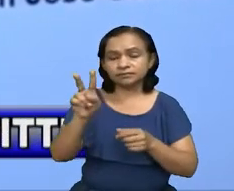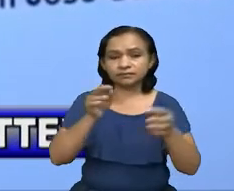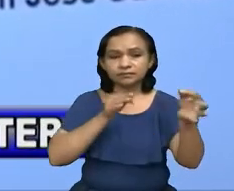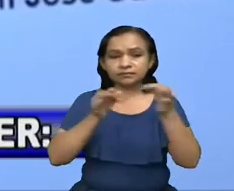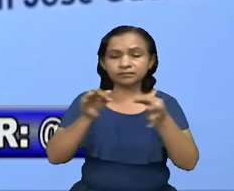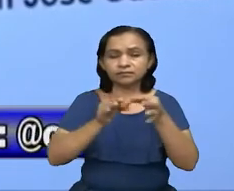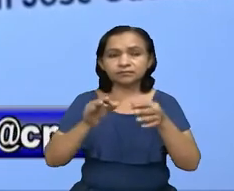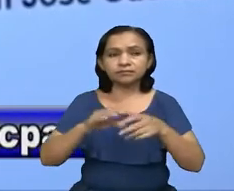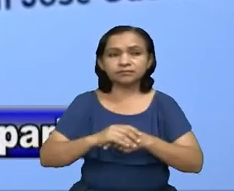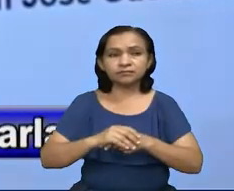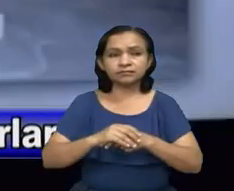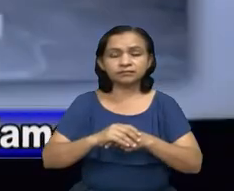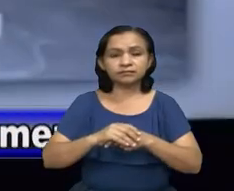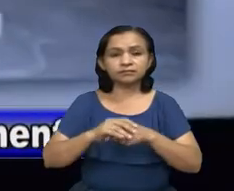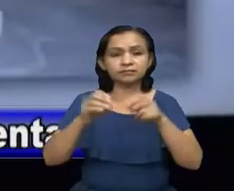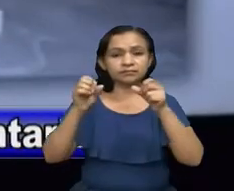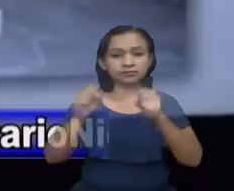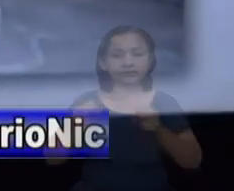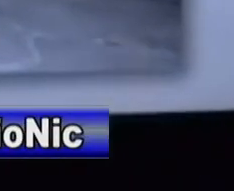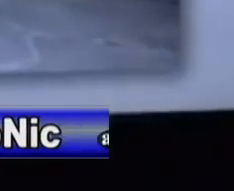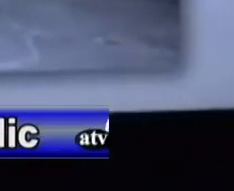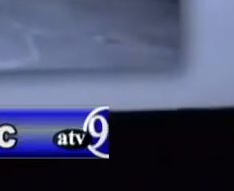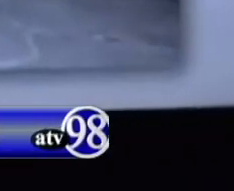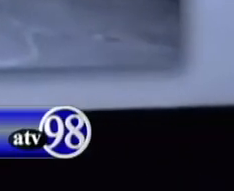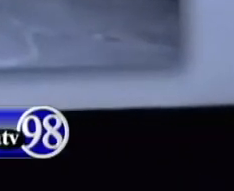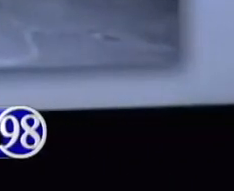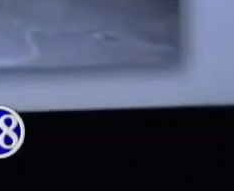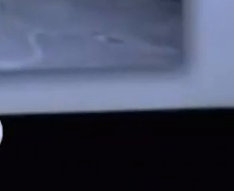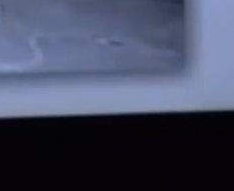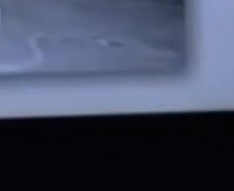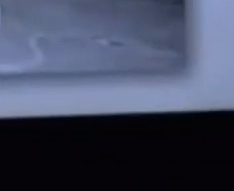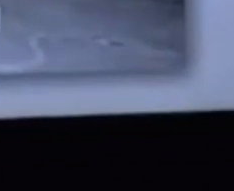informó Elmer Marcia.